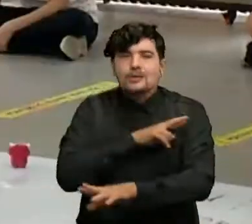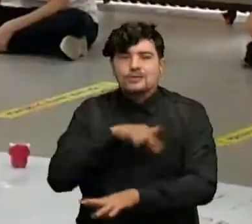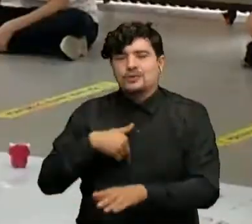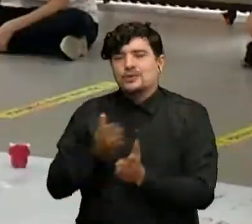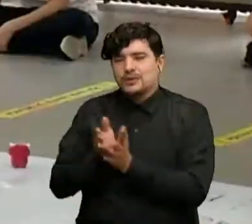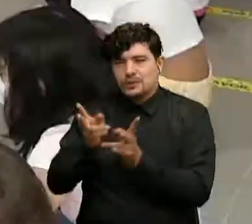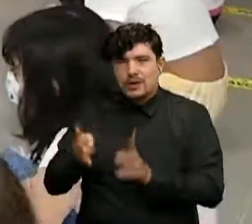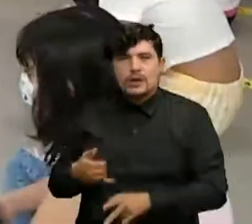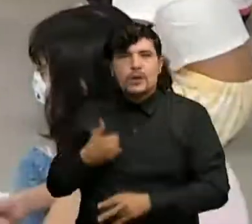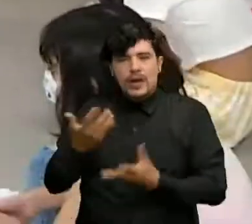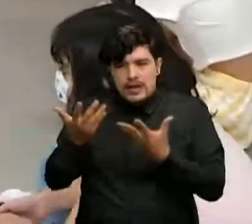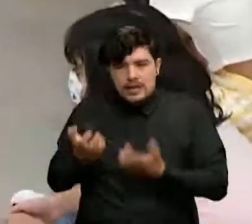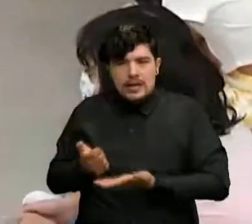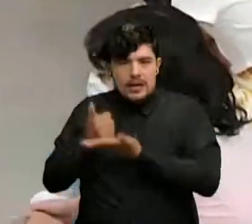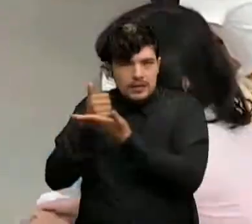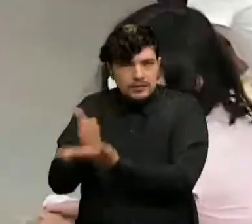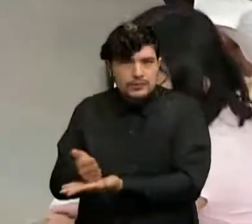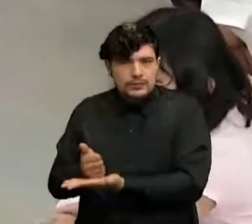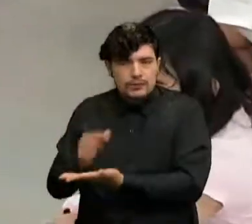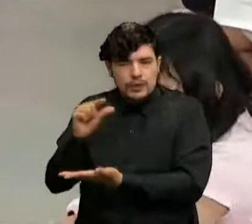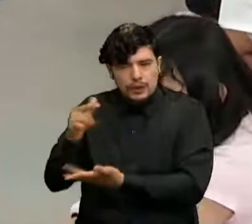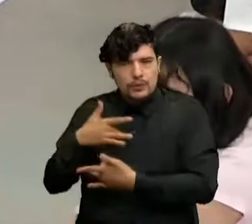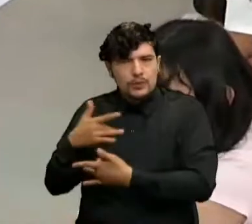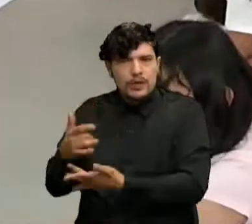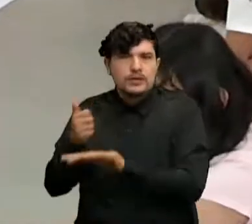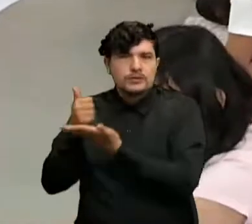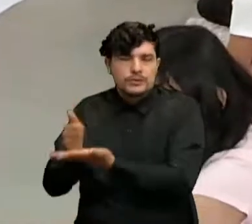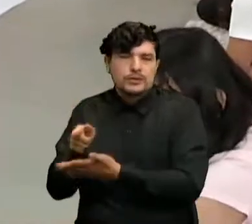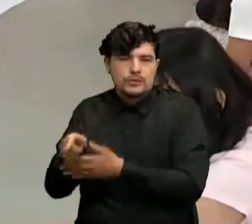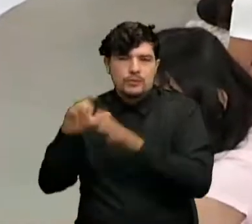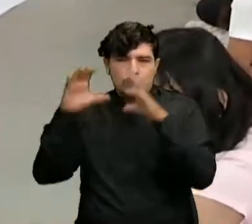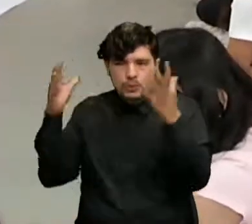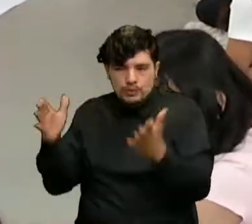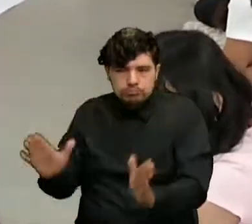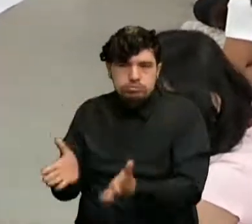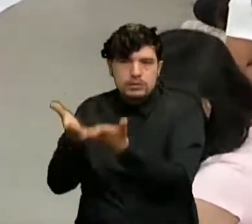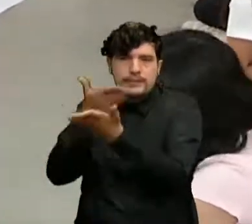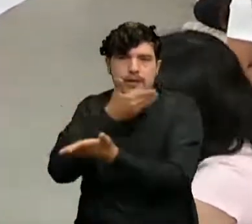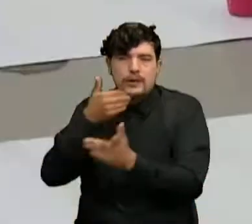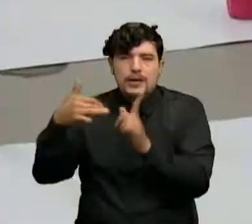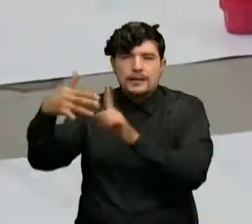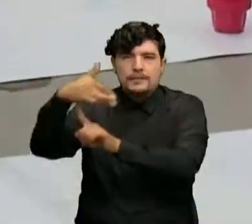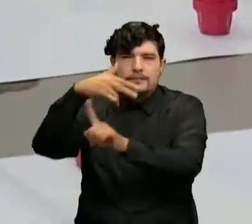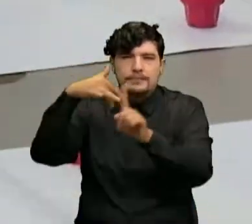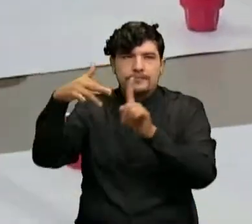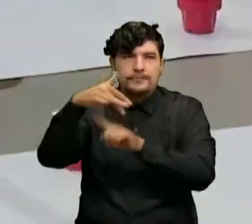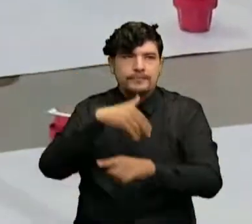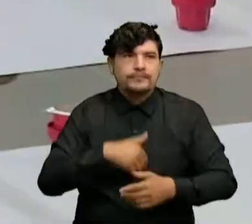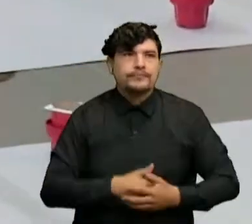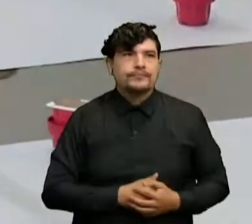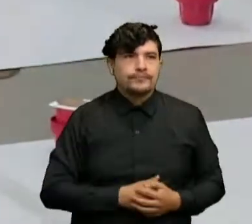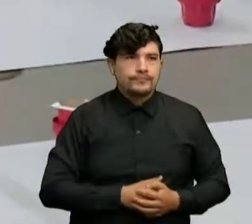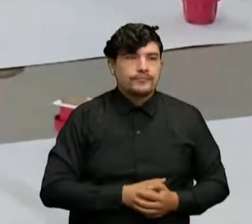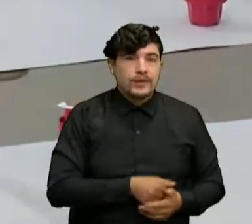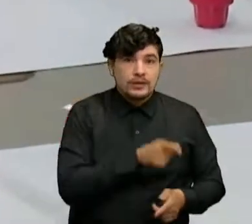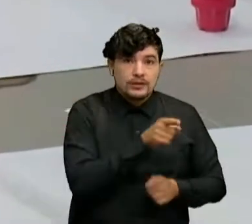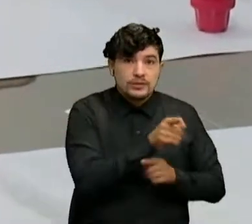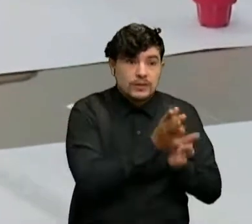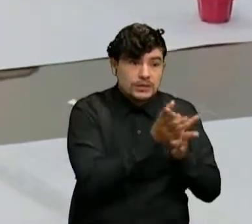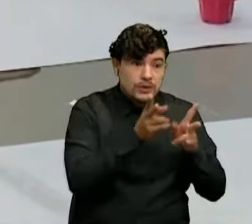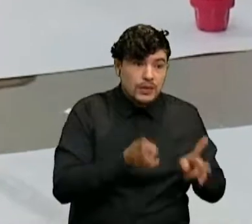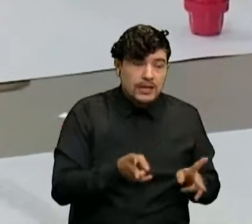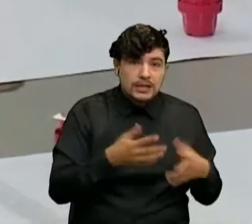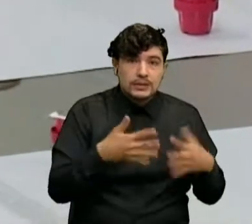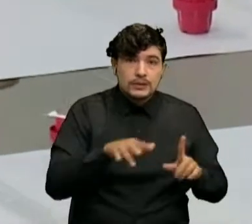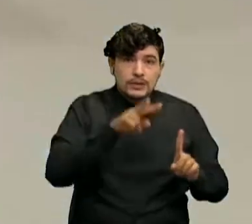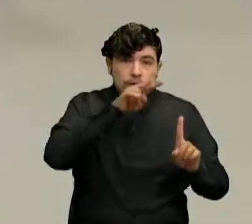un poquito de nuestra parte. El dispositivo que recoge las basuras fue desarrollado por los estudiantes en un periodo de 2 meses y está acompañado